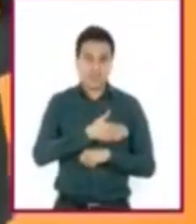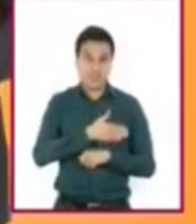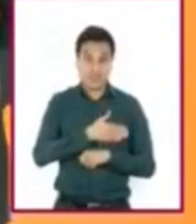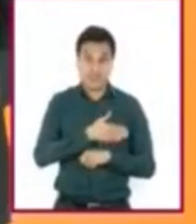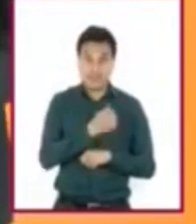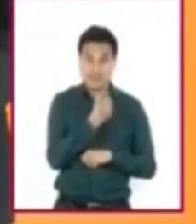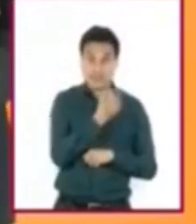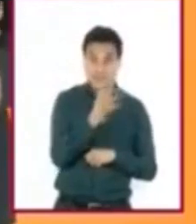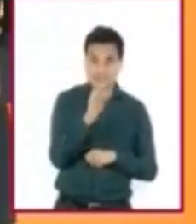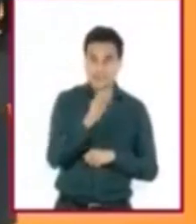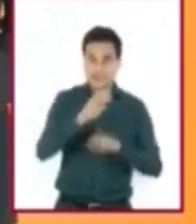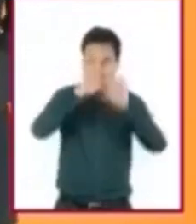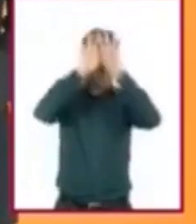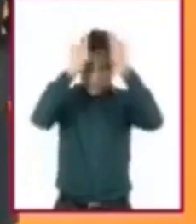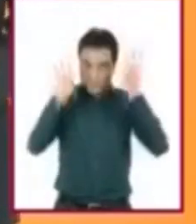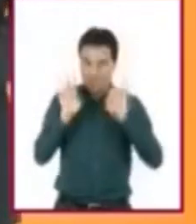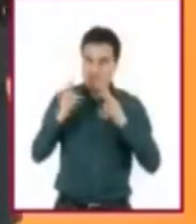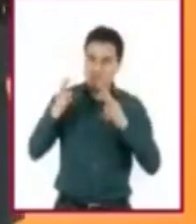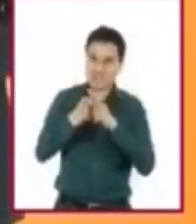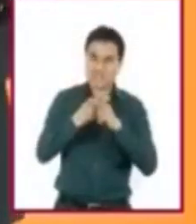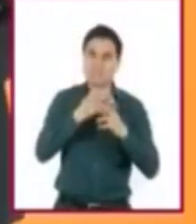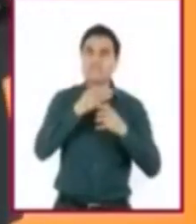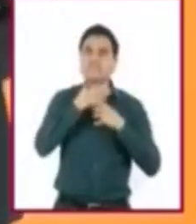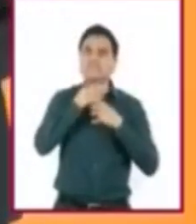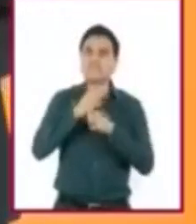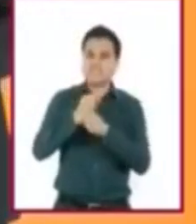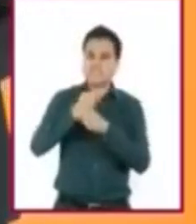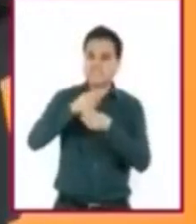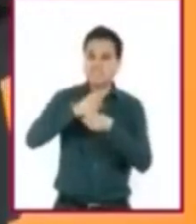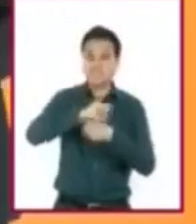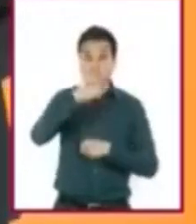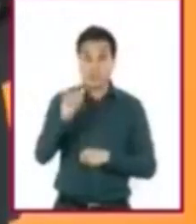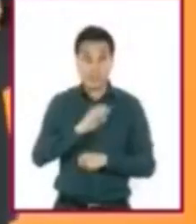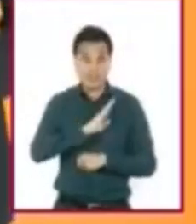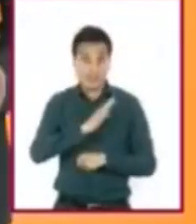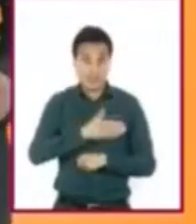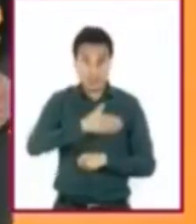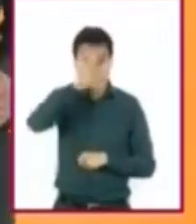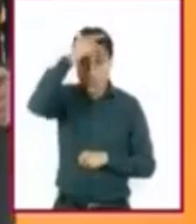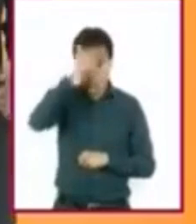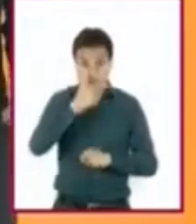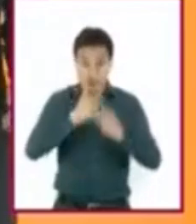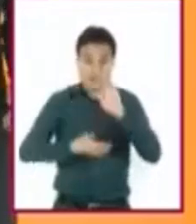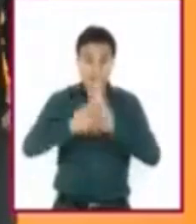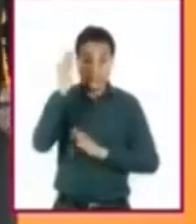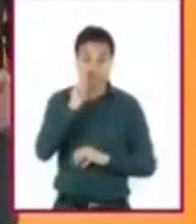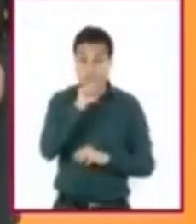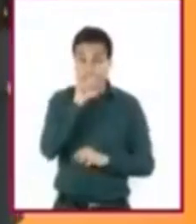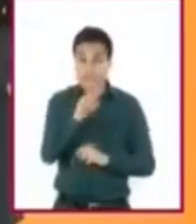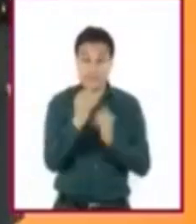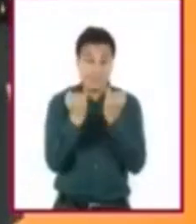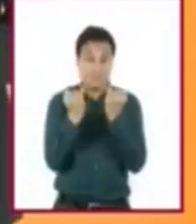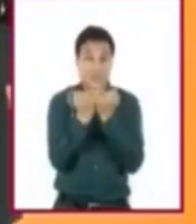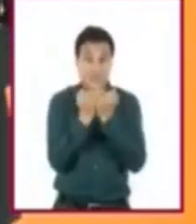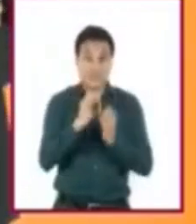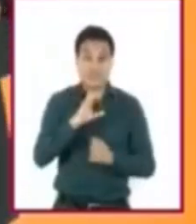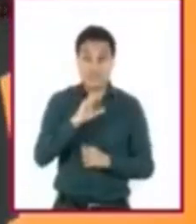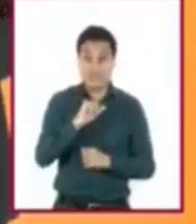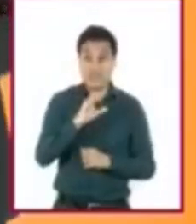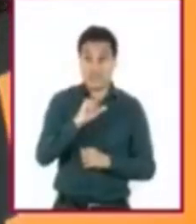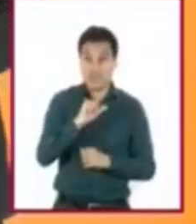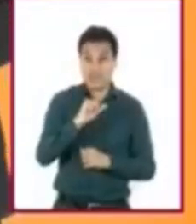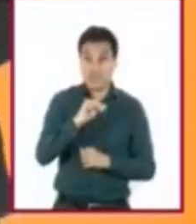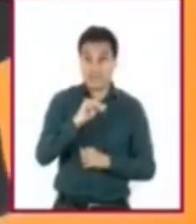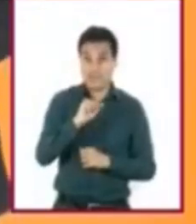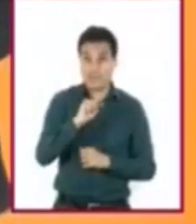lo estrangularon apresuradamente. Entonces los españoles huyeron por la noche y también mataron apresuradamente a Cacamatzin,